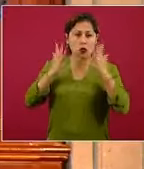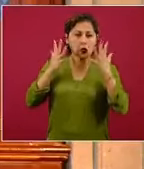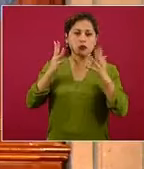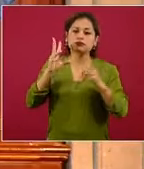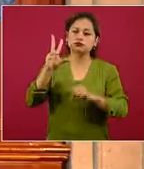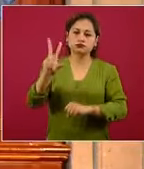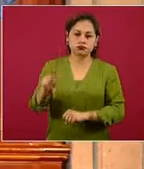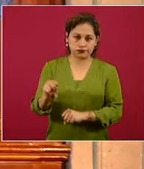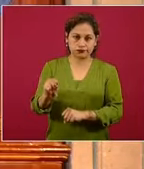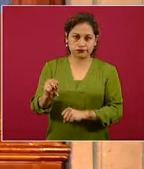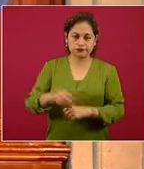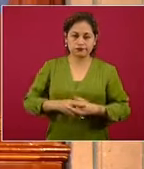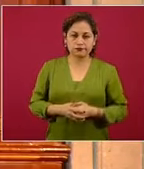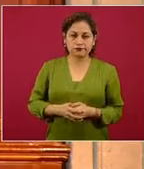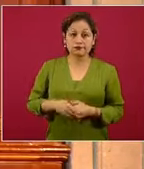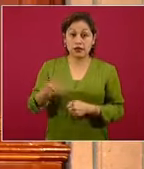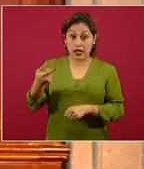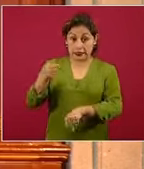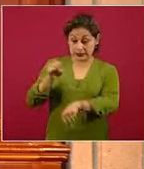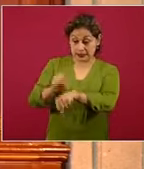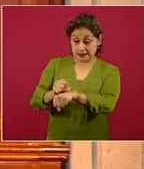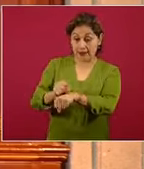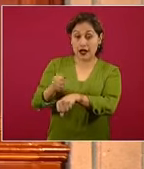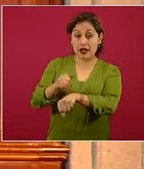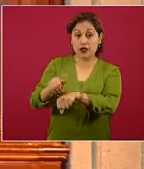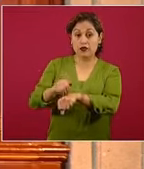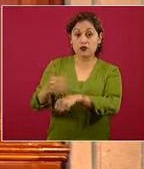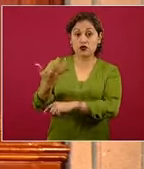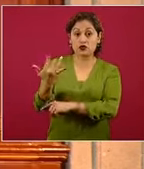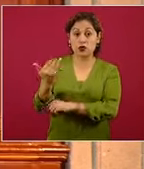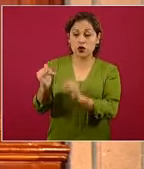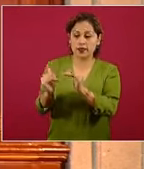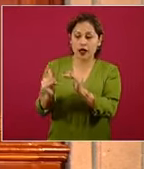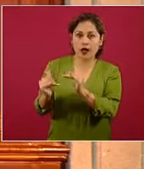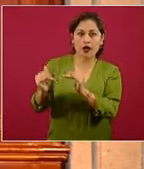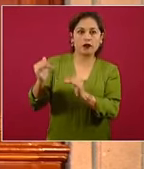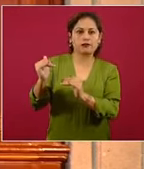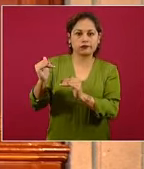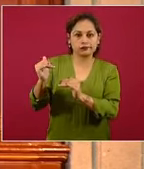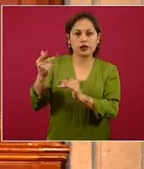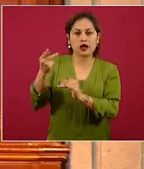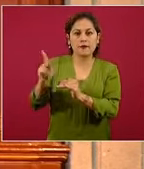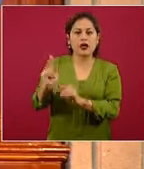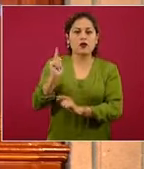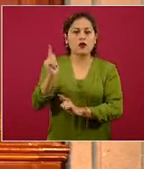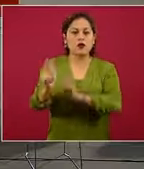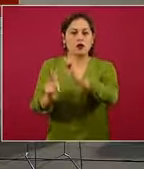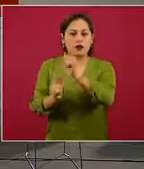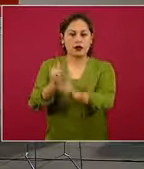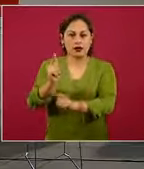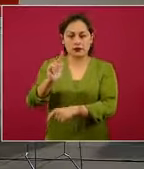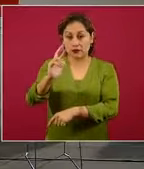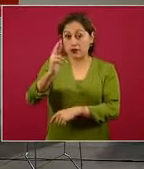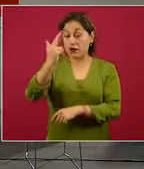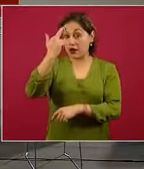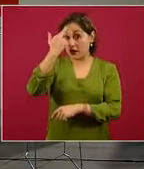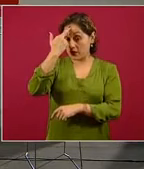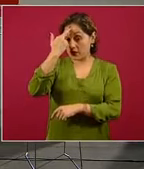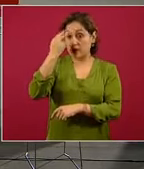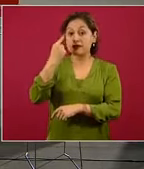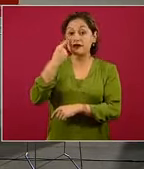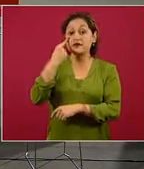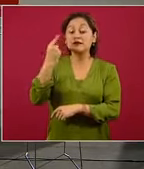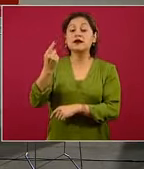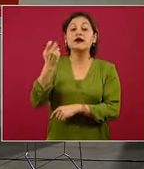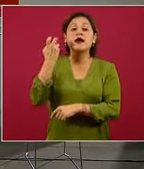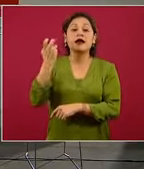importante, aún en la semana 50, en donde vemos este incremento, recordando además que cuando decimos que hay un